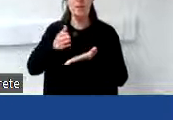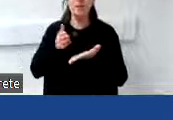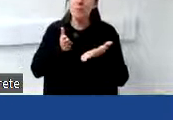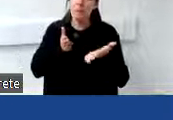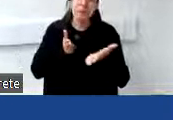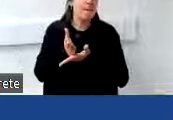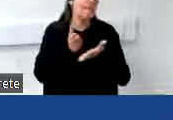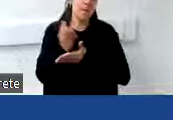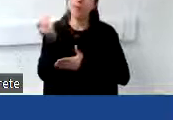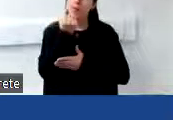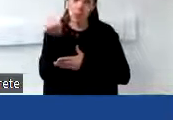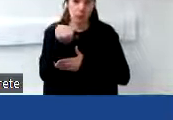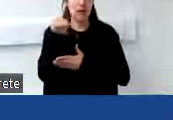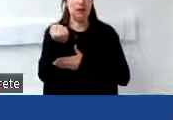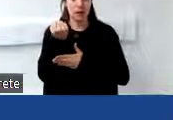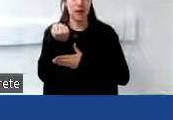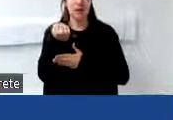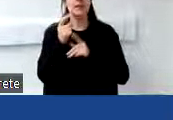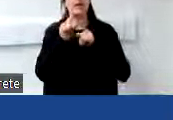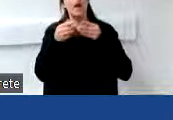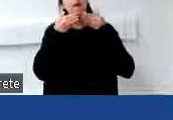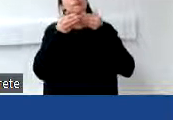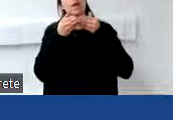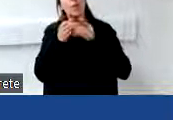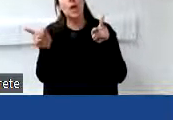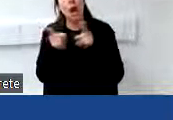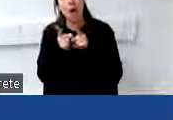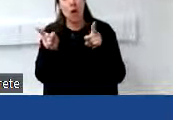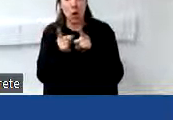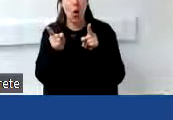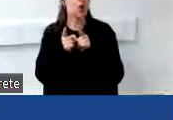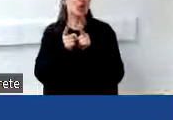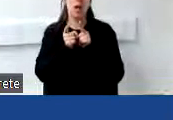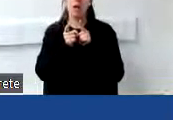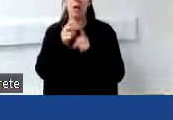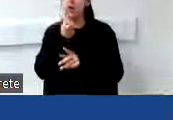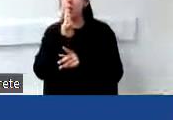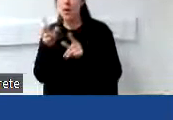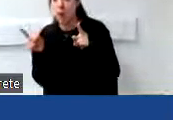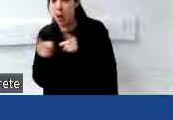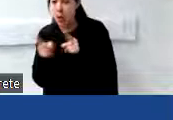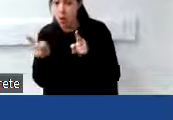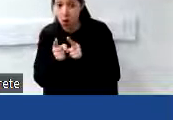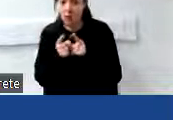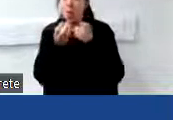tener presente eso. Preguntas cortas, que requieran respuestas cortas, ¿sí? Porque en esto de